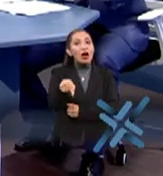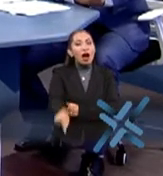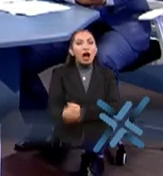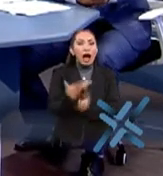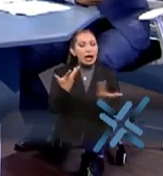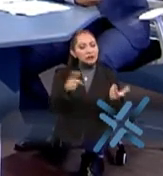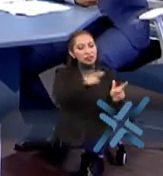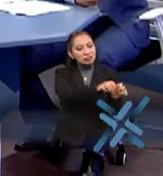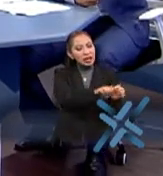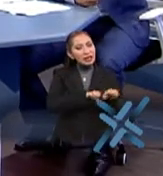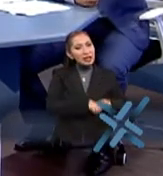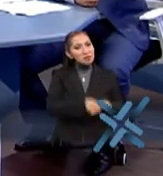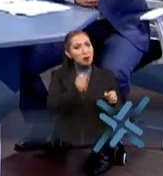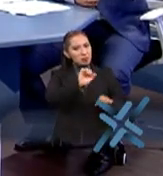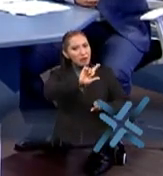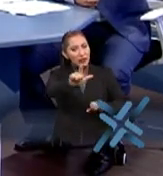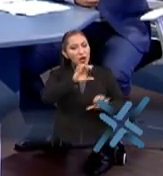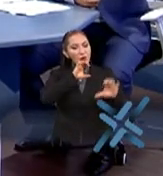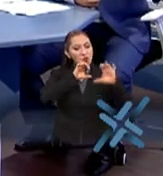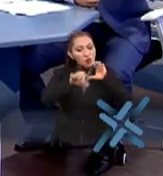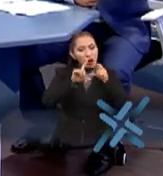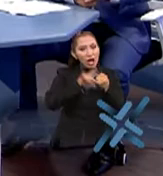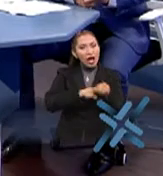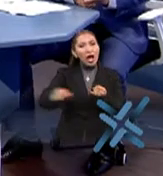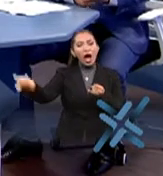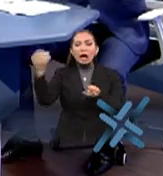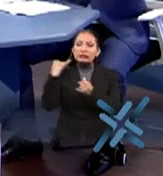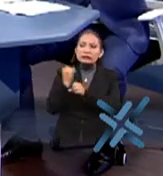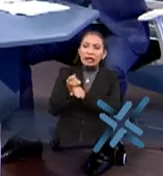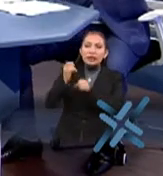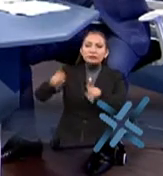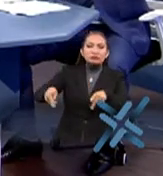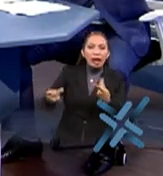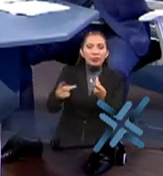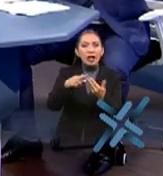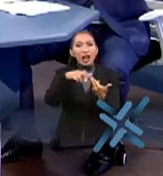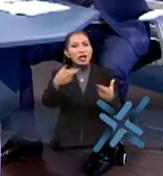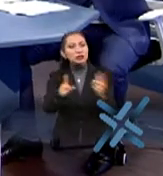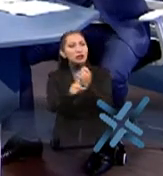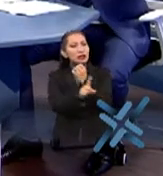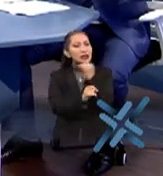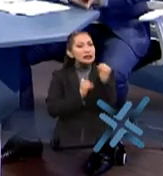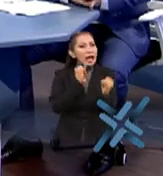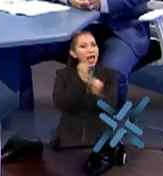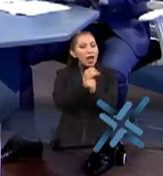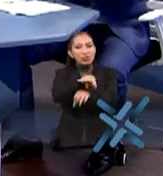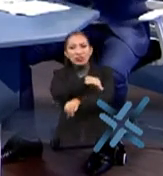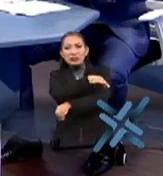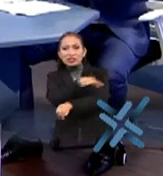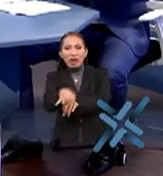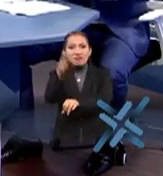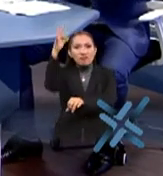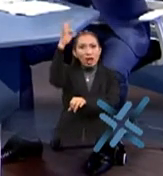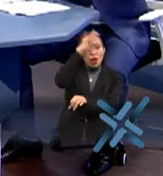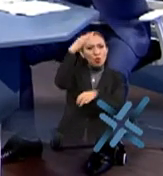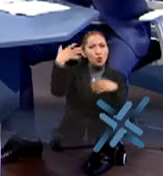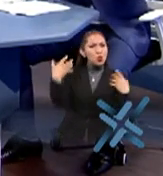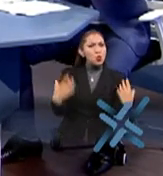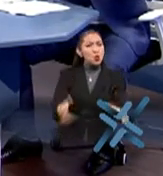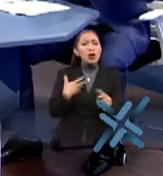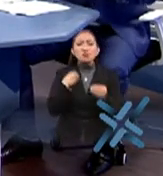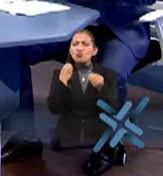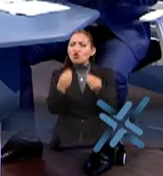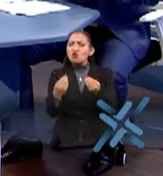personas profesionales en medios de comunicación, marketing digital, relaciones internacionales, diseñadores, filósofos,